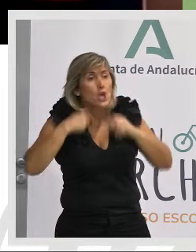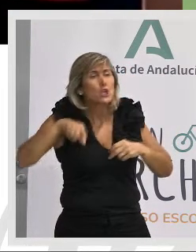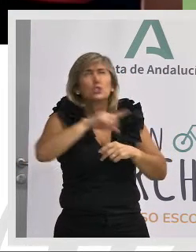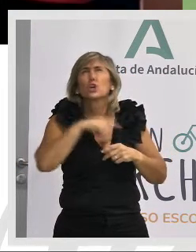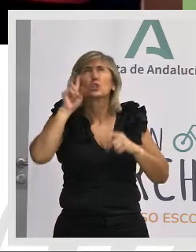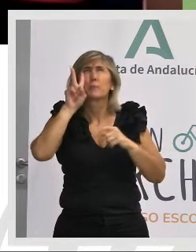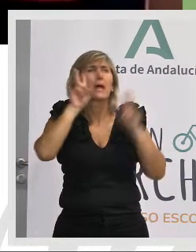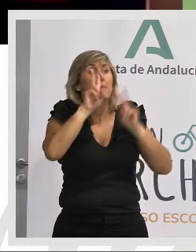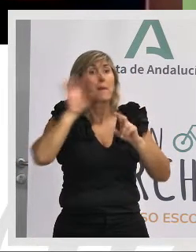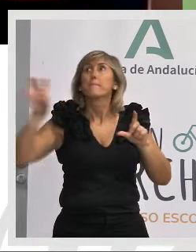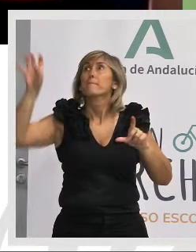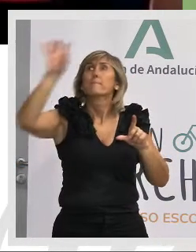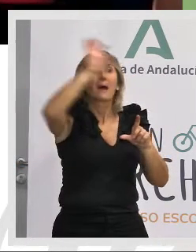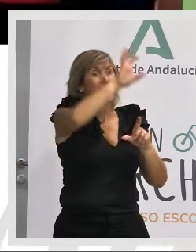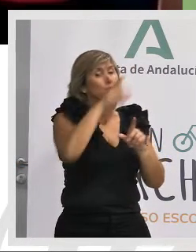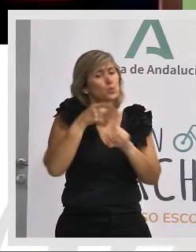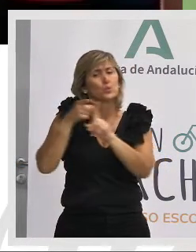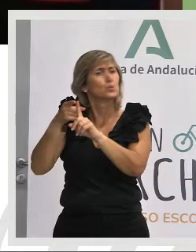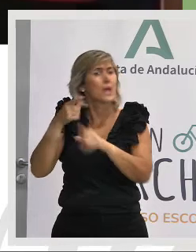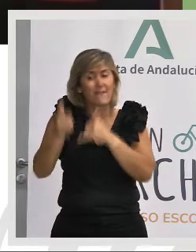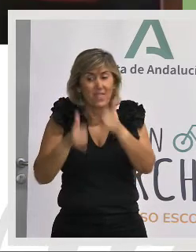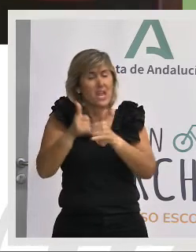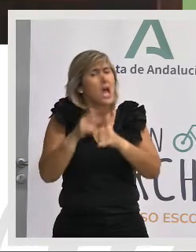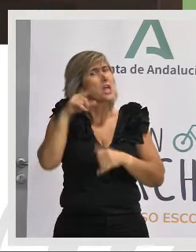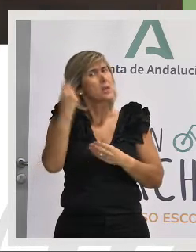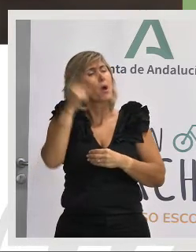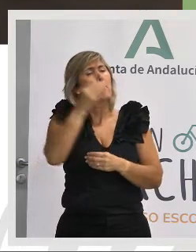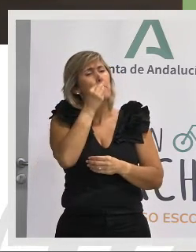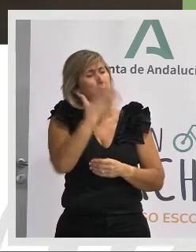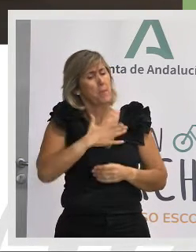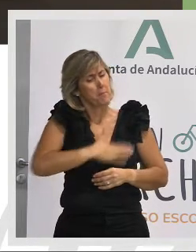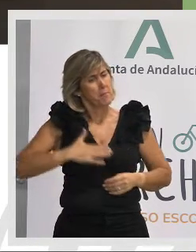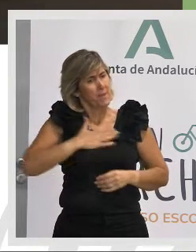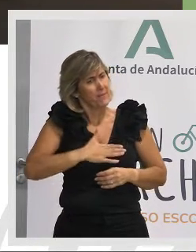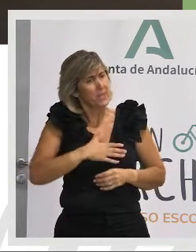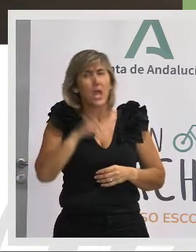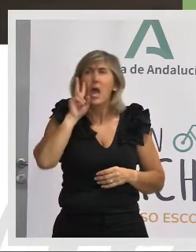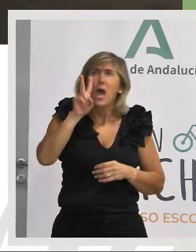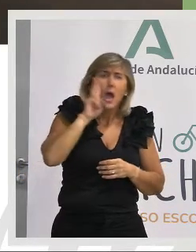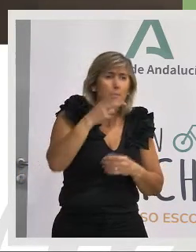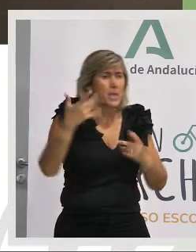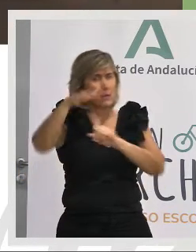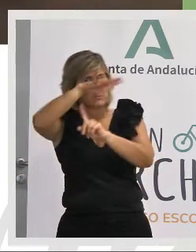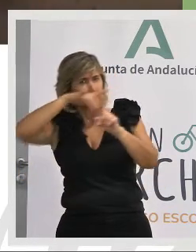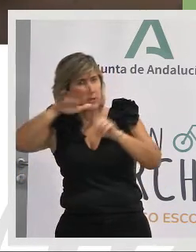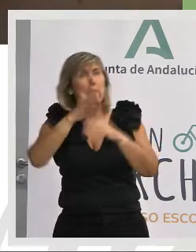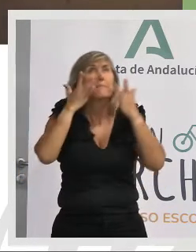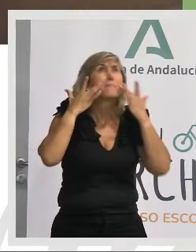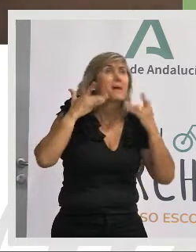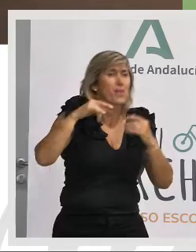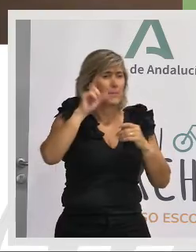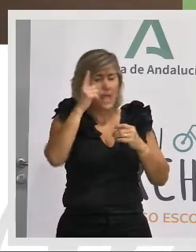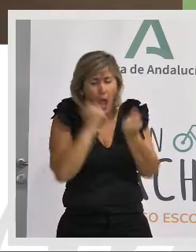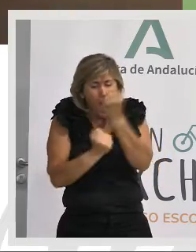que más usan la bicicleta y las ventajas que tiene. Salud, seguridad, descongestión, medio ambiente,